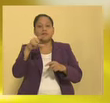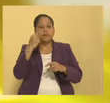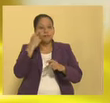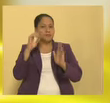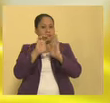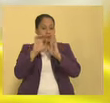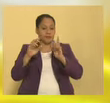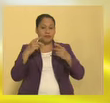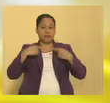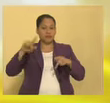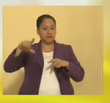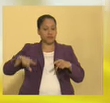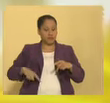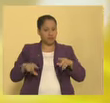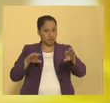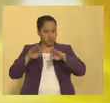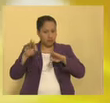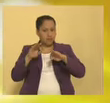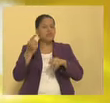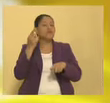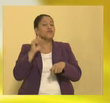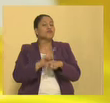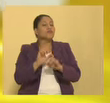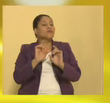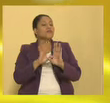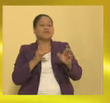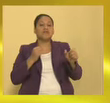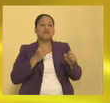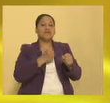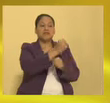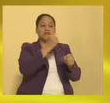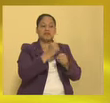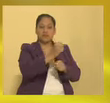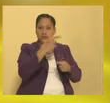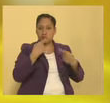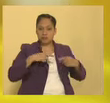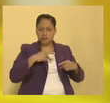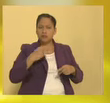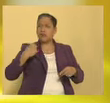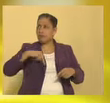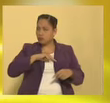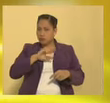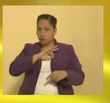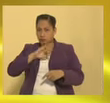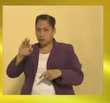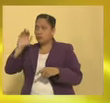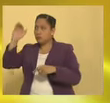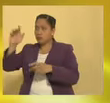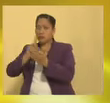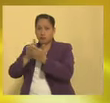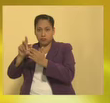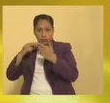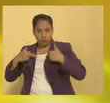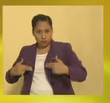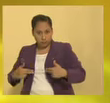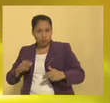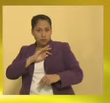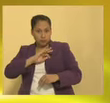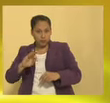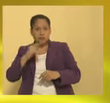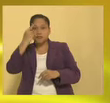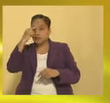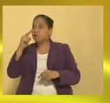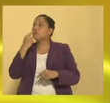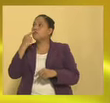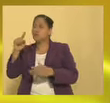si algún servidor público un día actúa mal con un ciudadano, nosotros podemos también acudir a este organismo para levantar